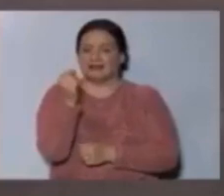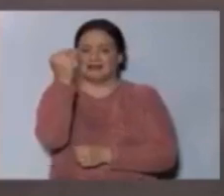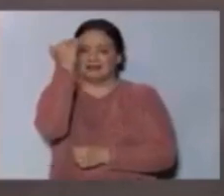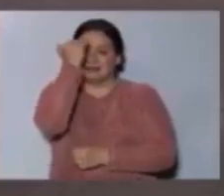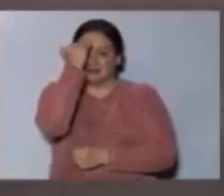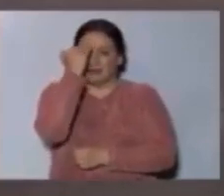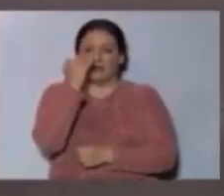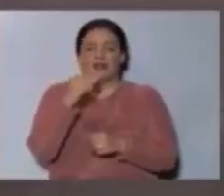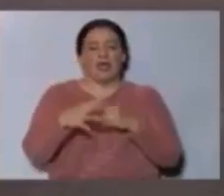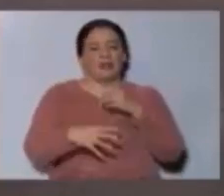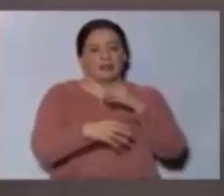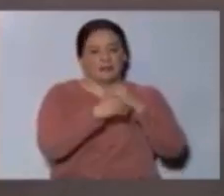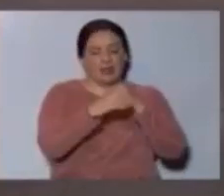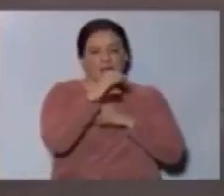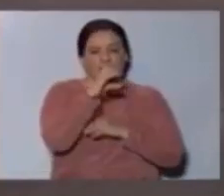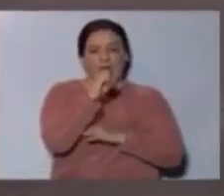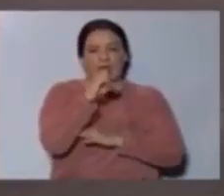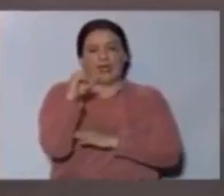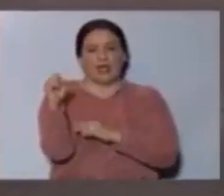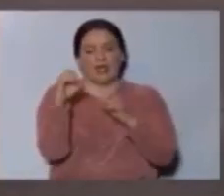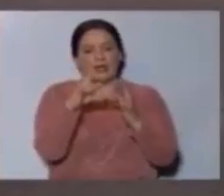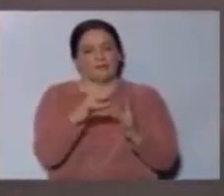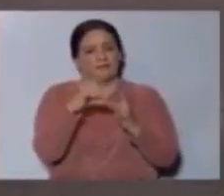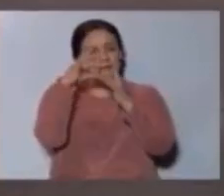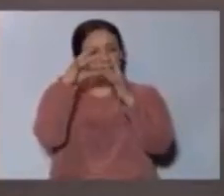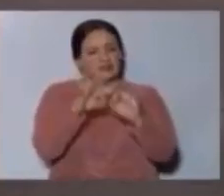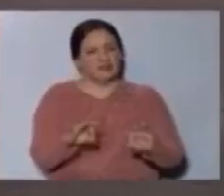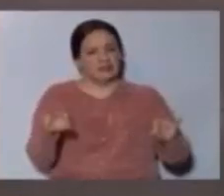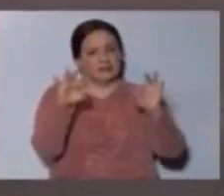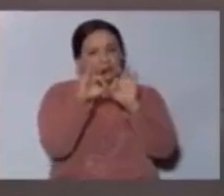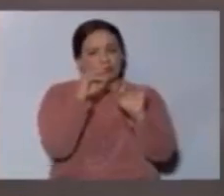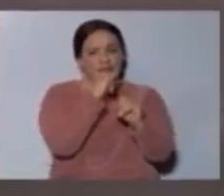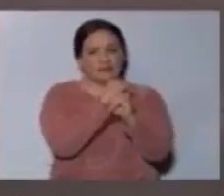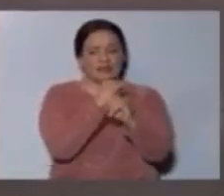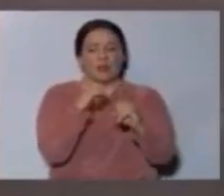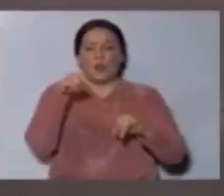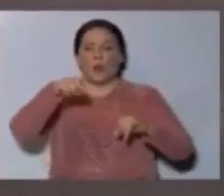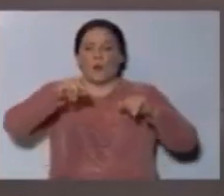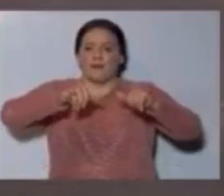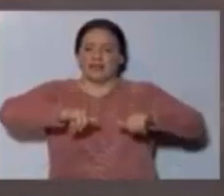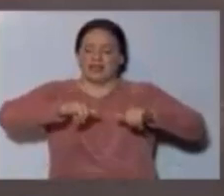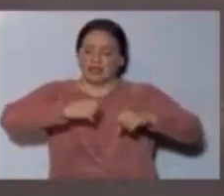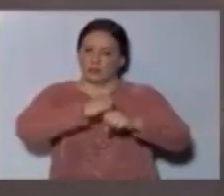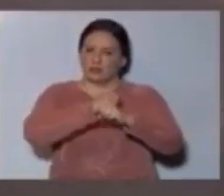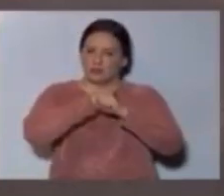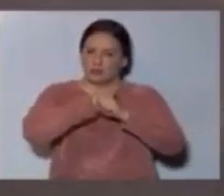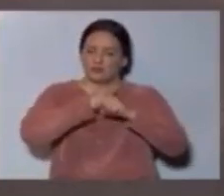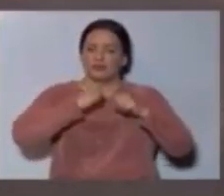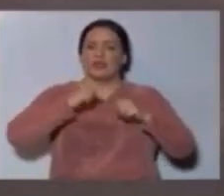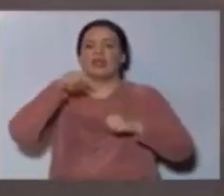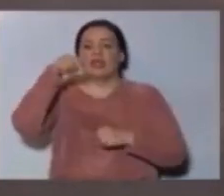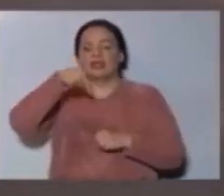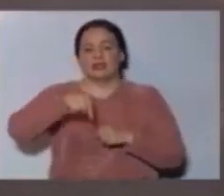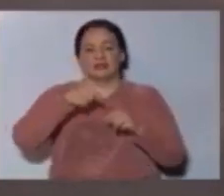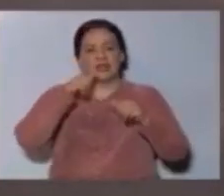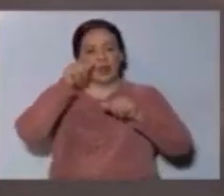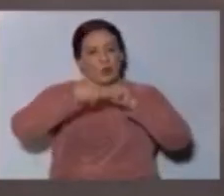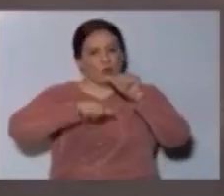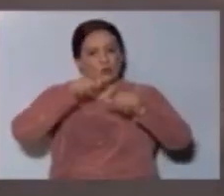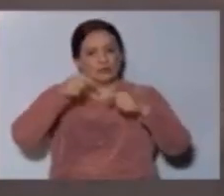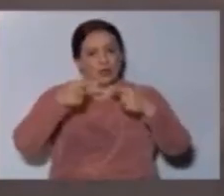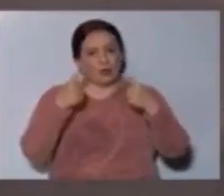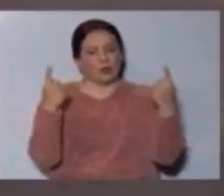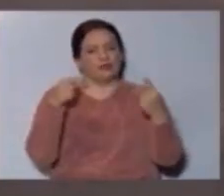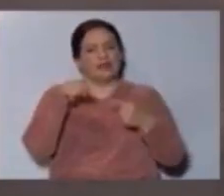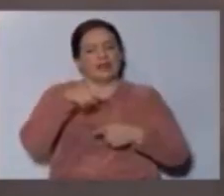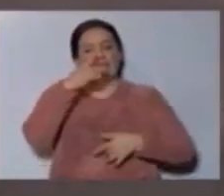es la Caja el pilar institucional que hoy nos mantiene sólidos en esta lucha contra la pandemia. Vivimos,